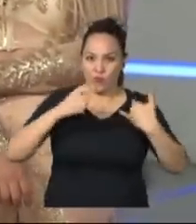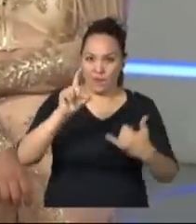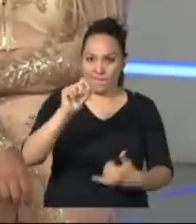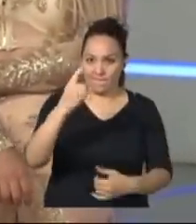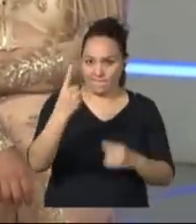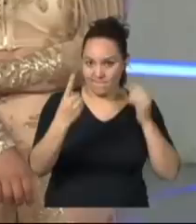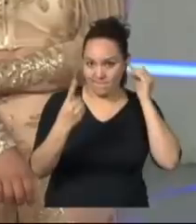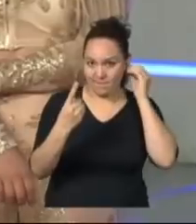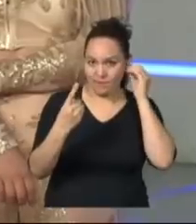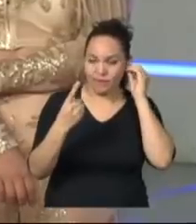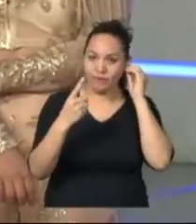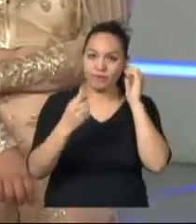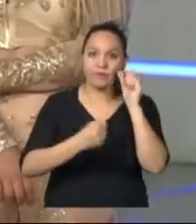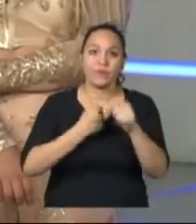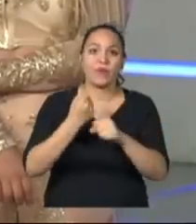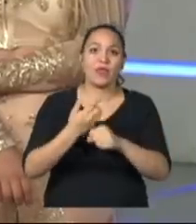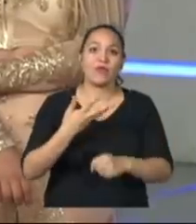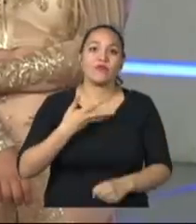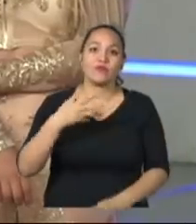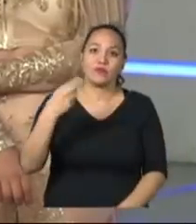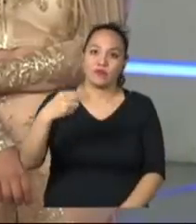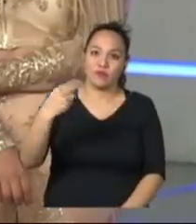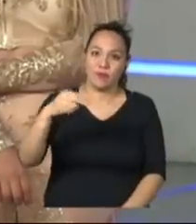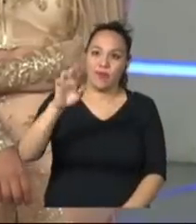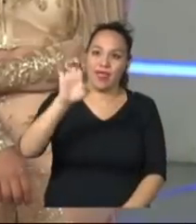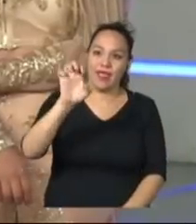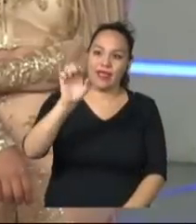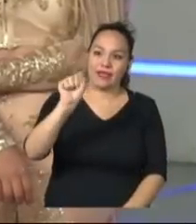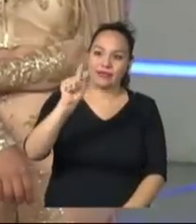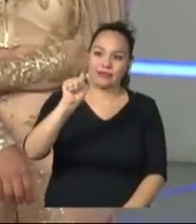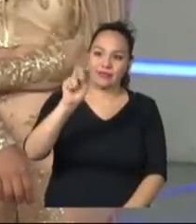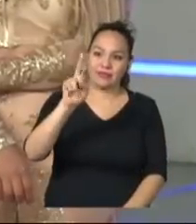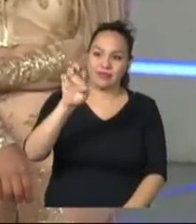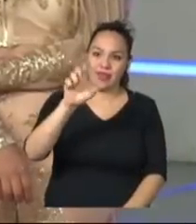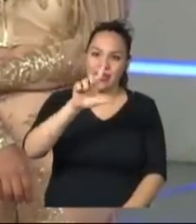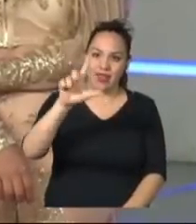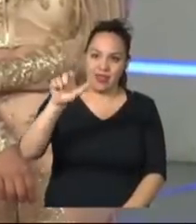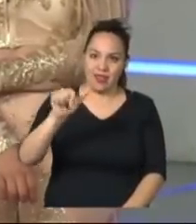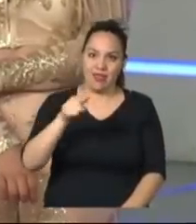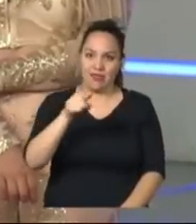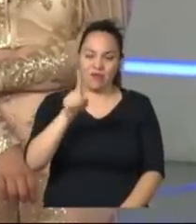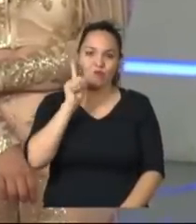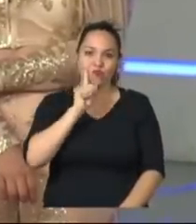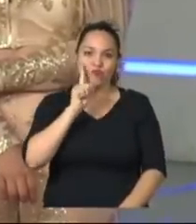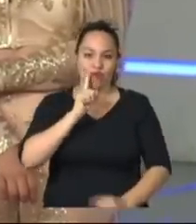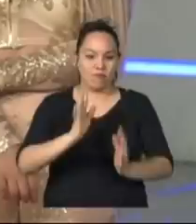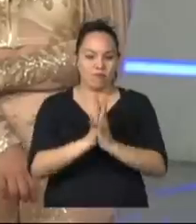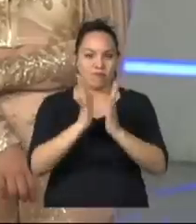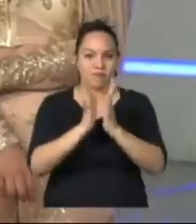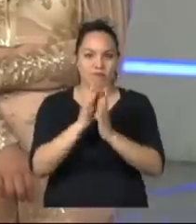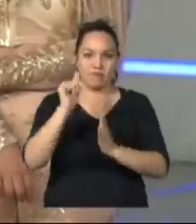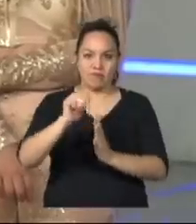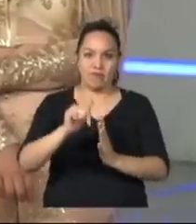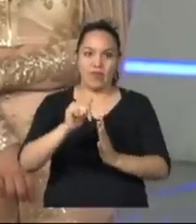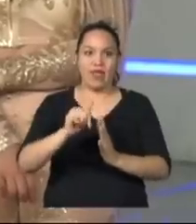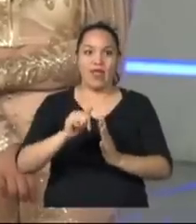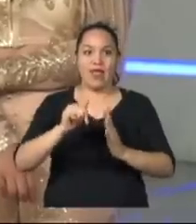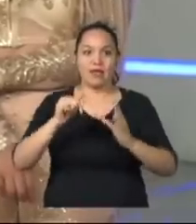nombre Estrella Hernández. Esta joven participó en el programa Reality de Mitad y